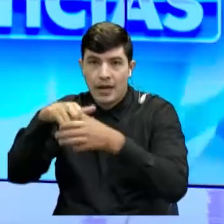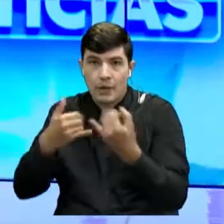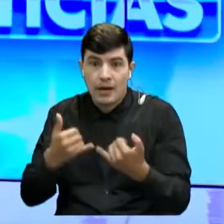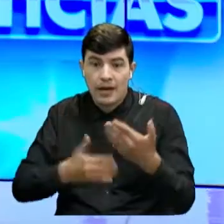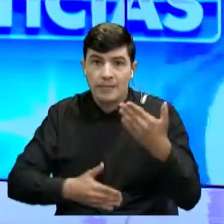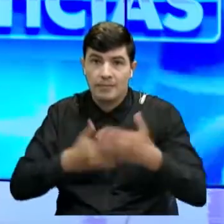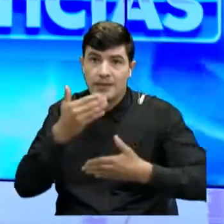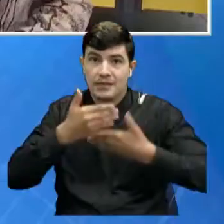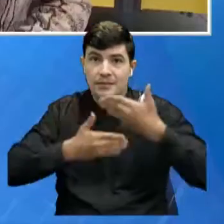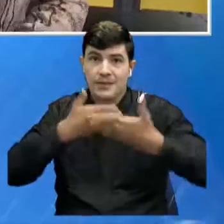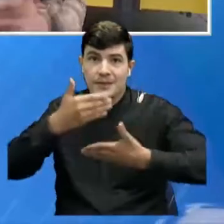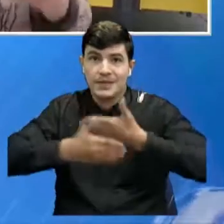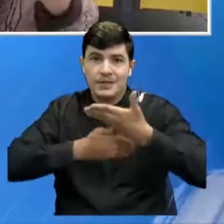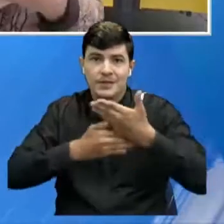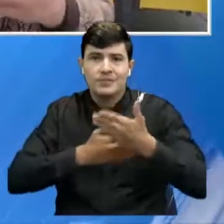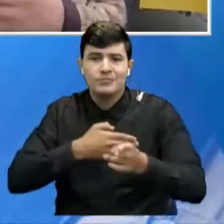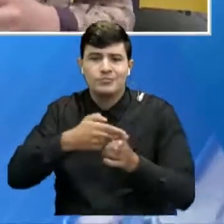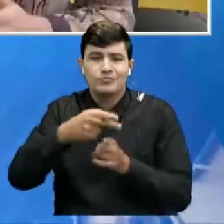tardes.